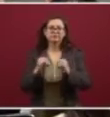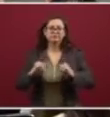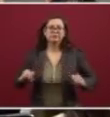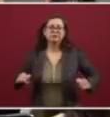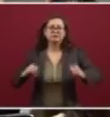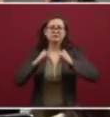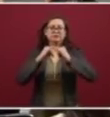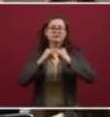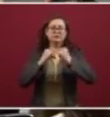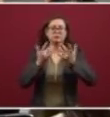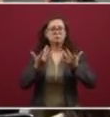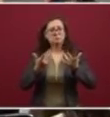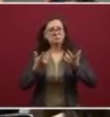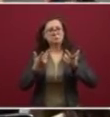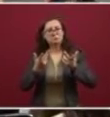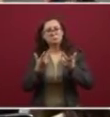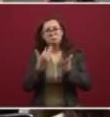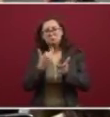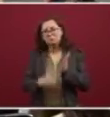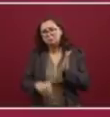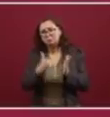muy debilitado,